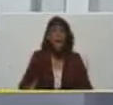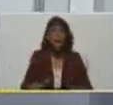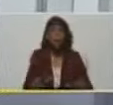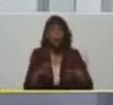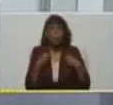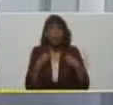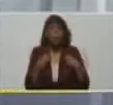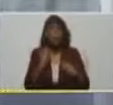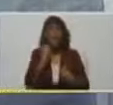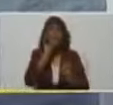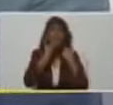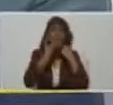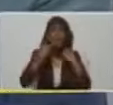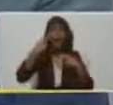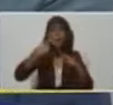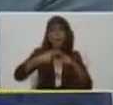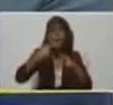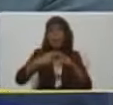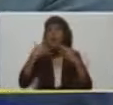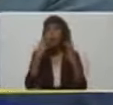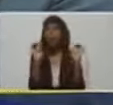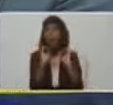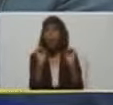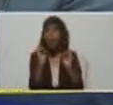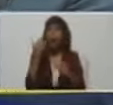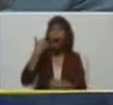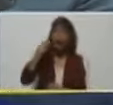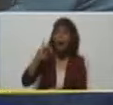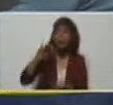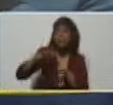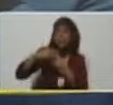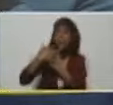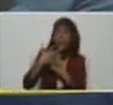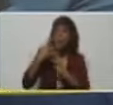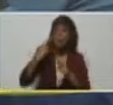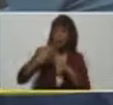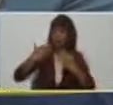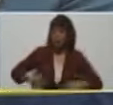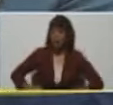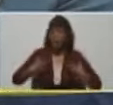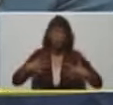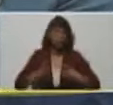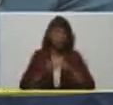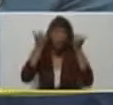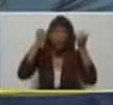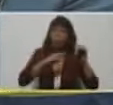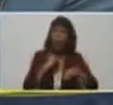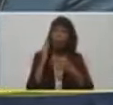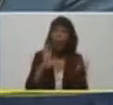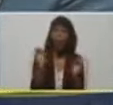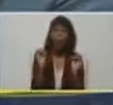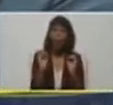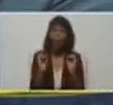afección y sobre todo cuando tiene peligro su vida o sufre grandes dolores